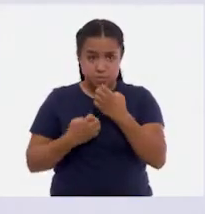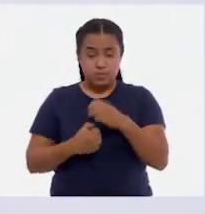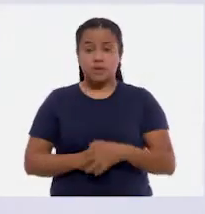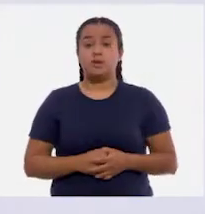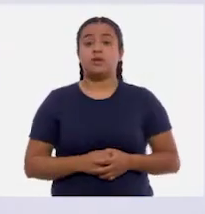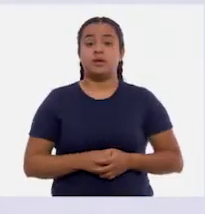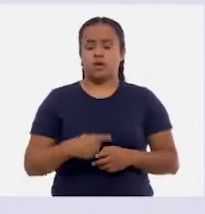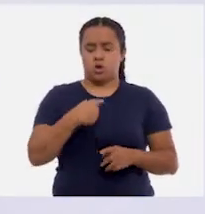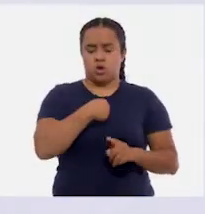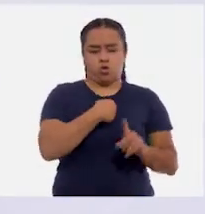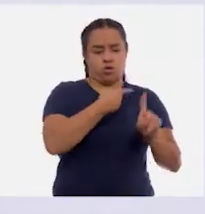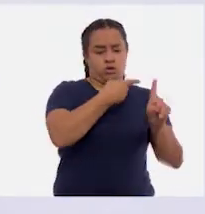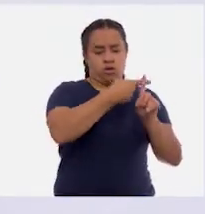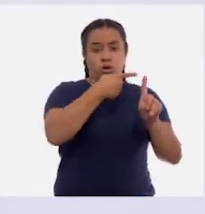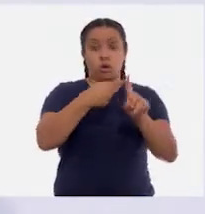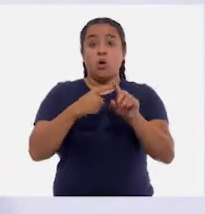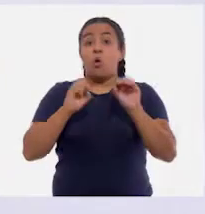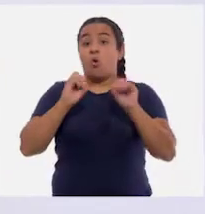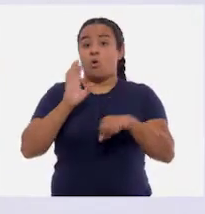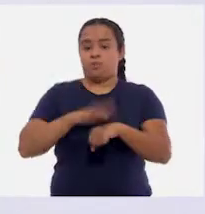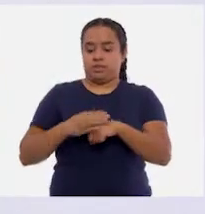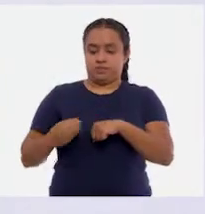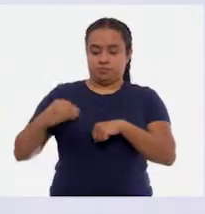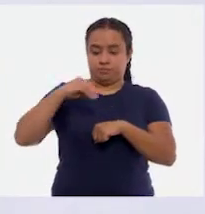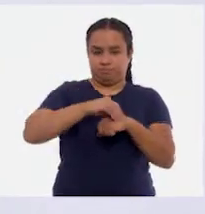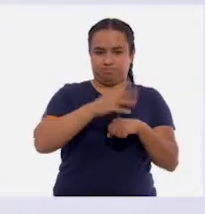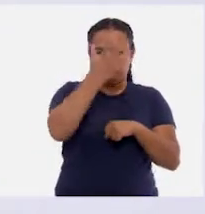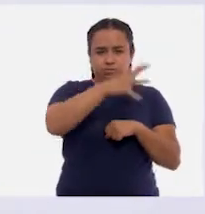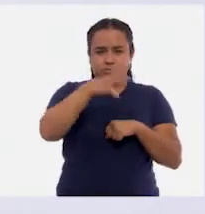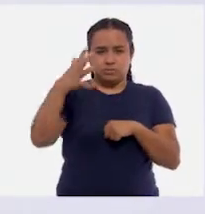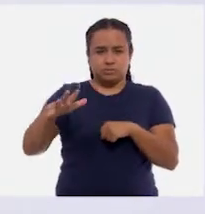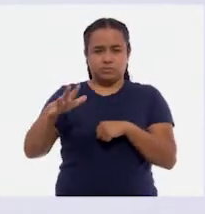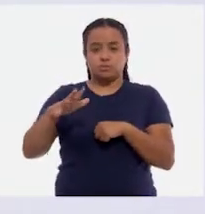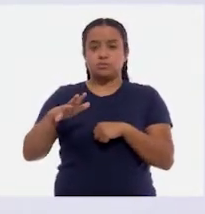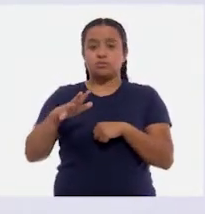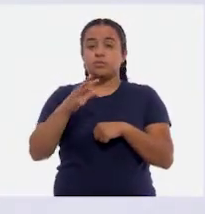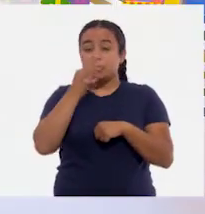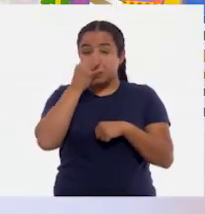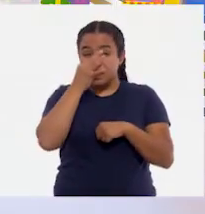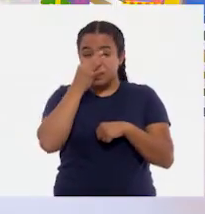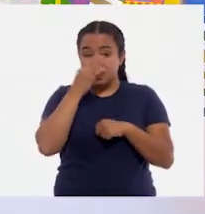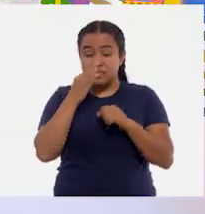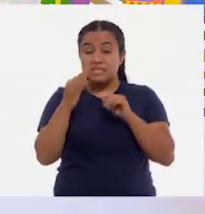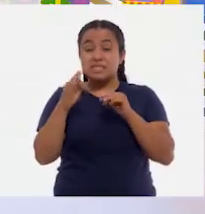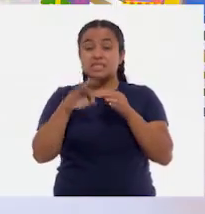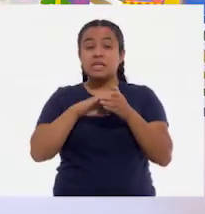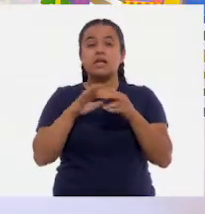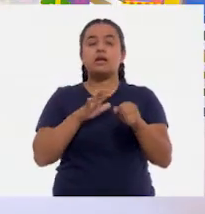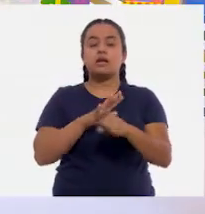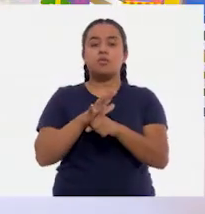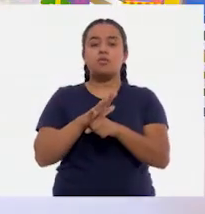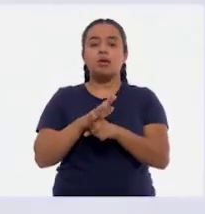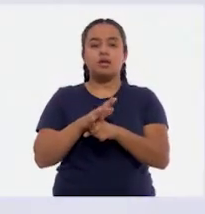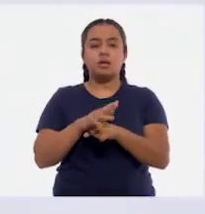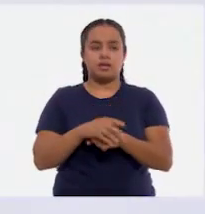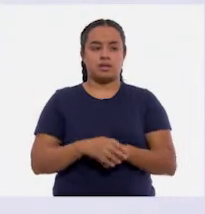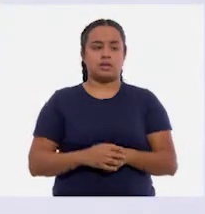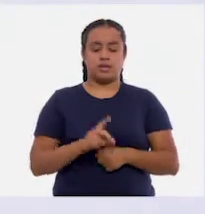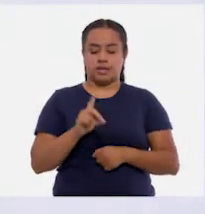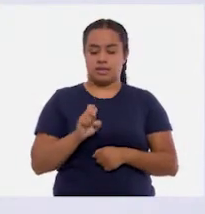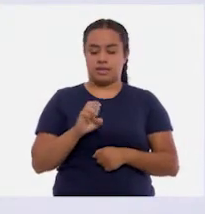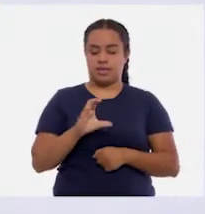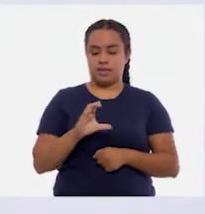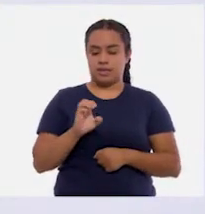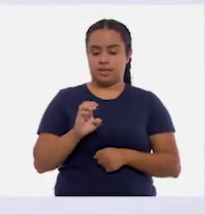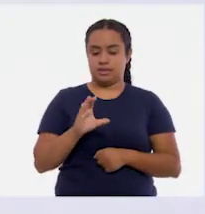estoy sumando o agregando decenas, el número que se afecta son las... Decenas.